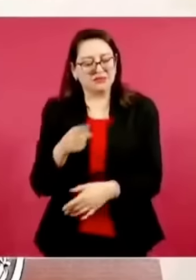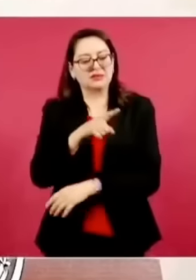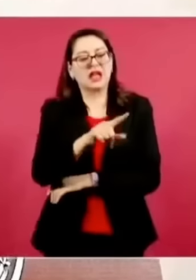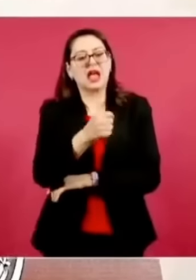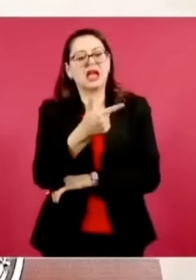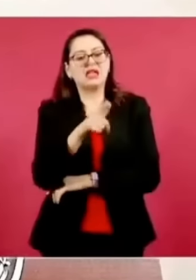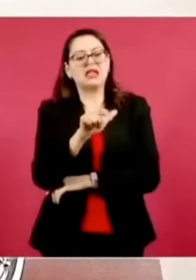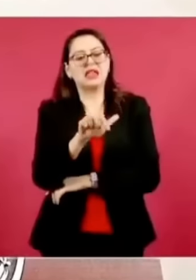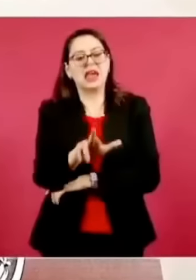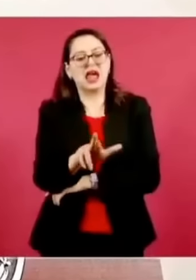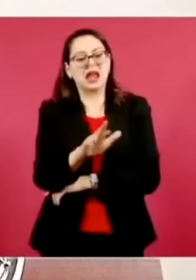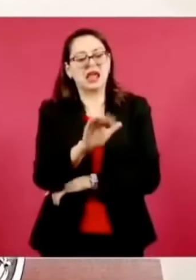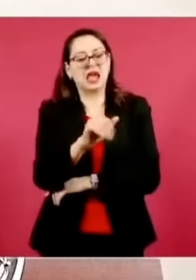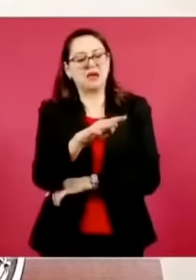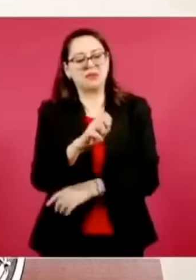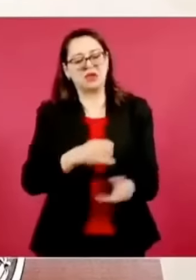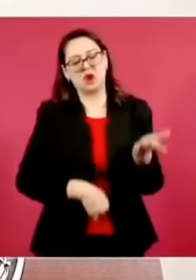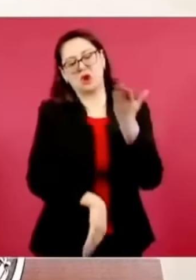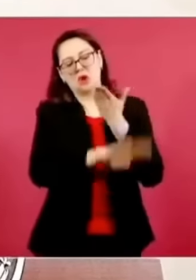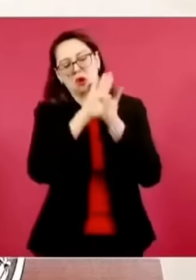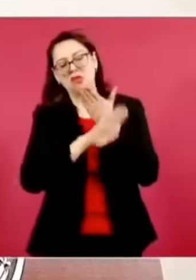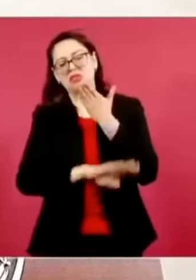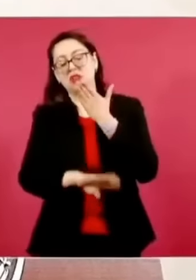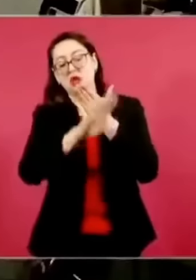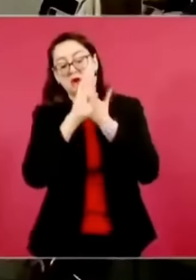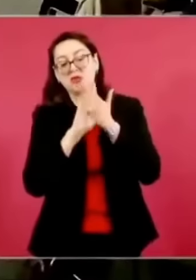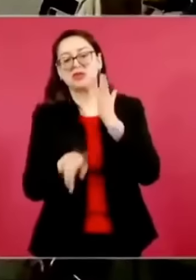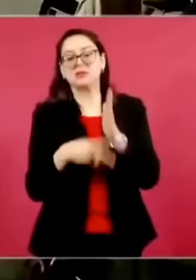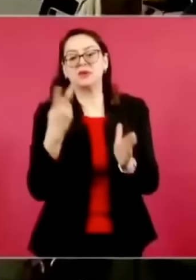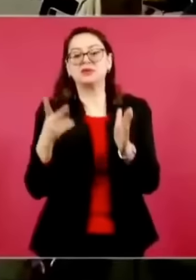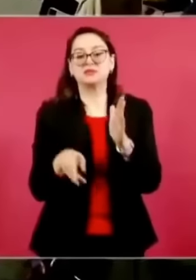nosotros? ¿Por qué no pones ahí